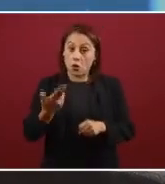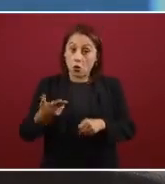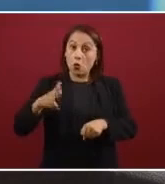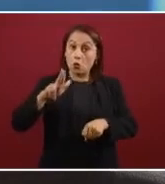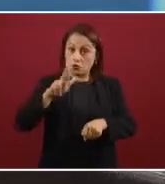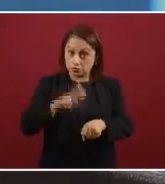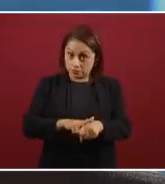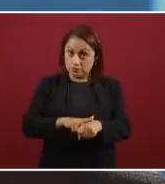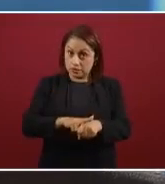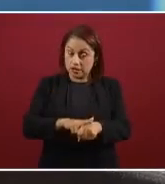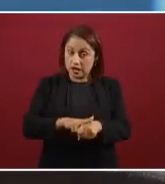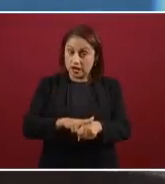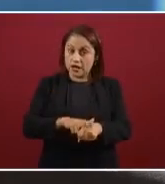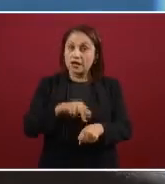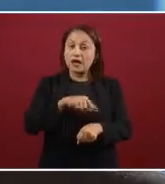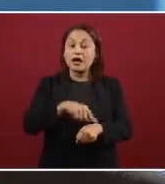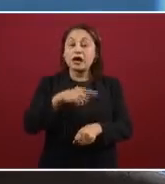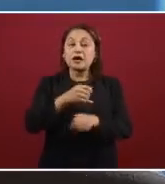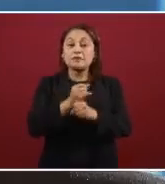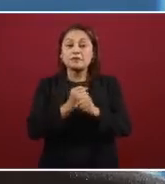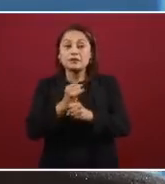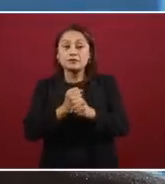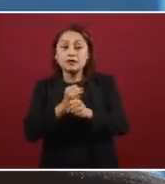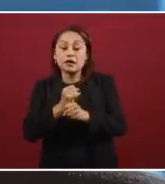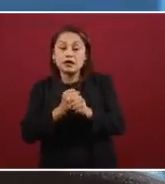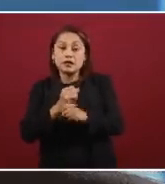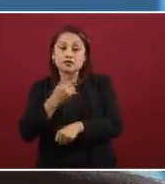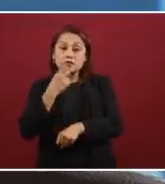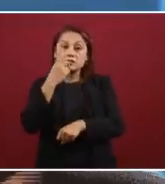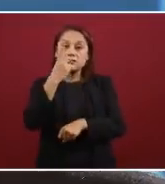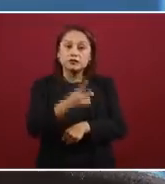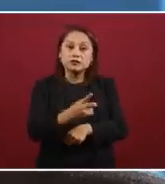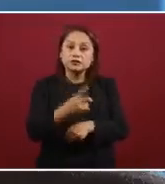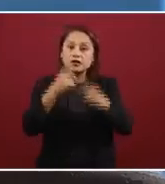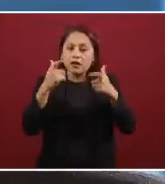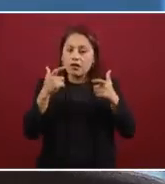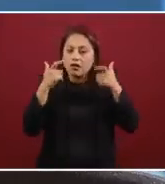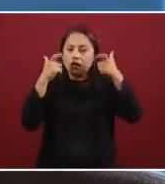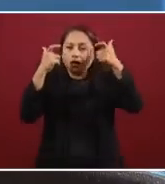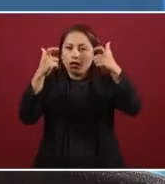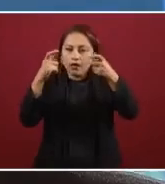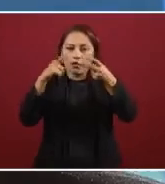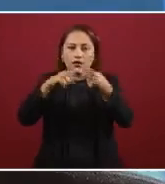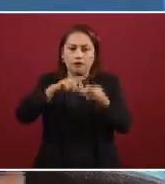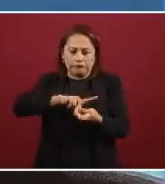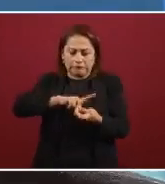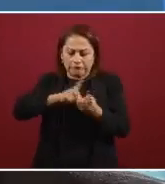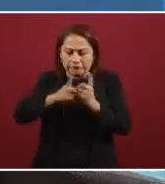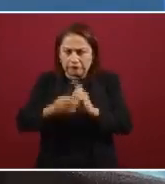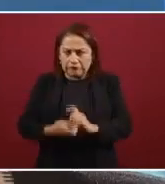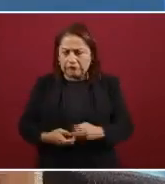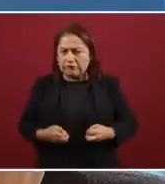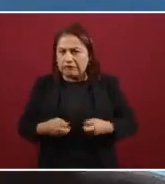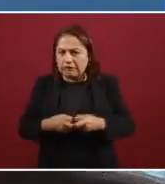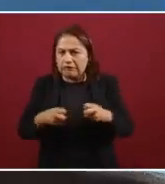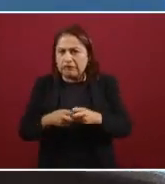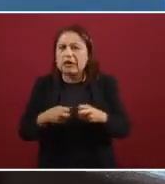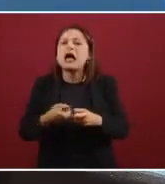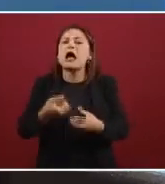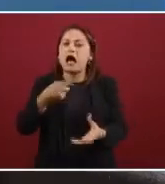la depresión y la ansiedad ocupan también los primeros lugares de las manifestaciones orgánicas